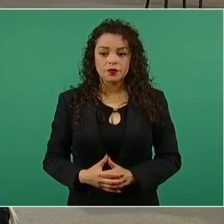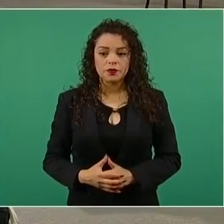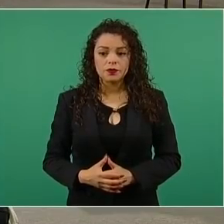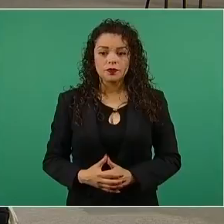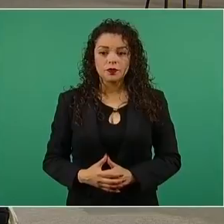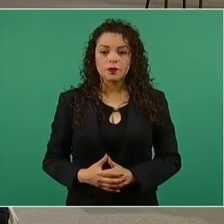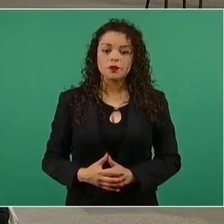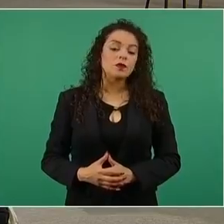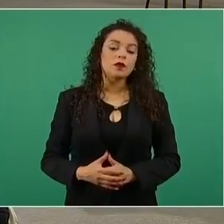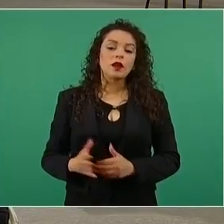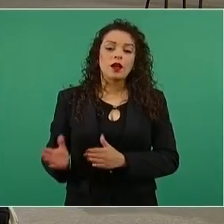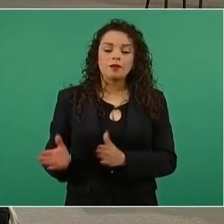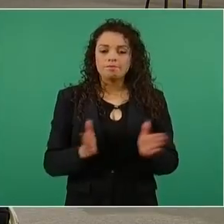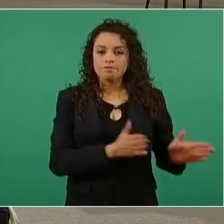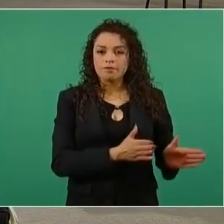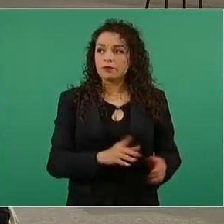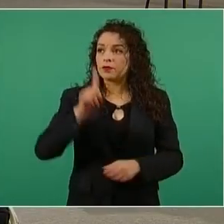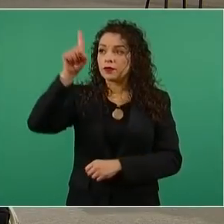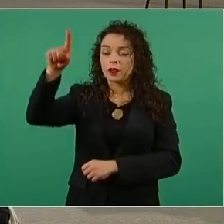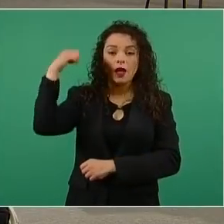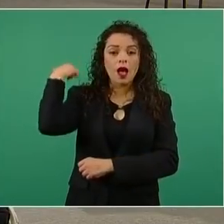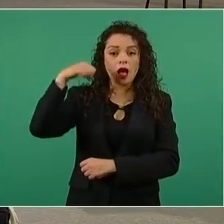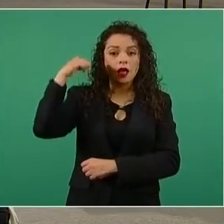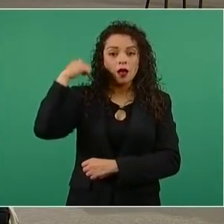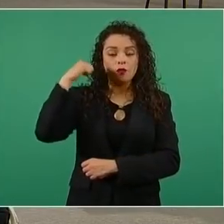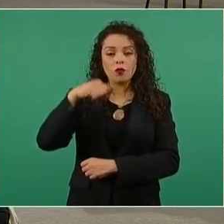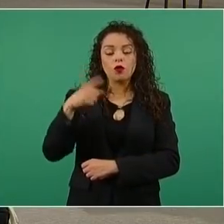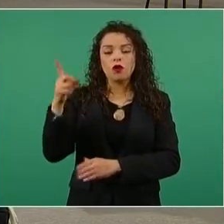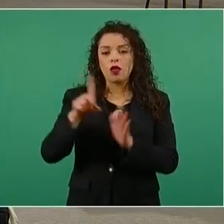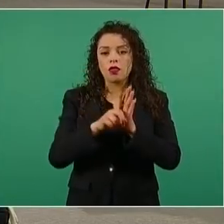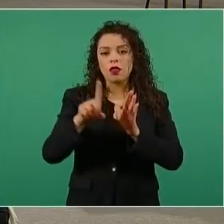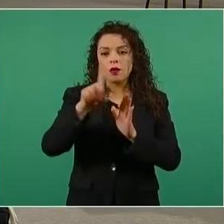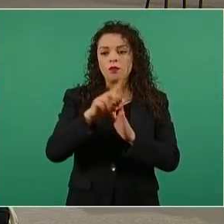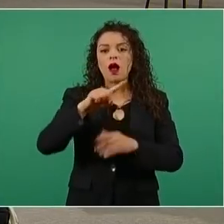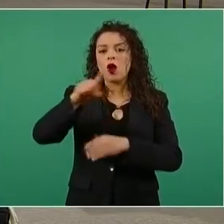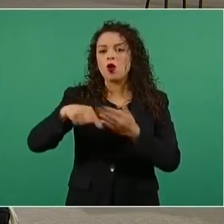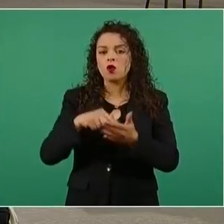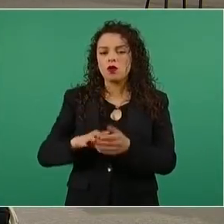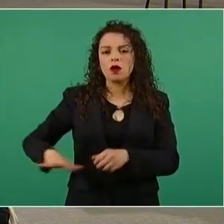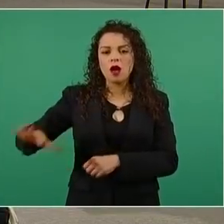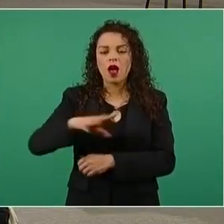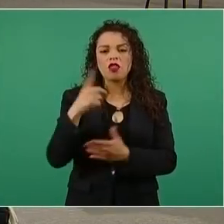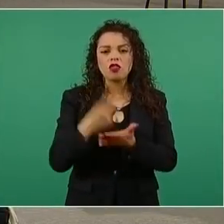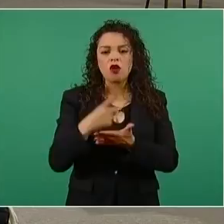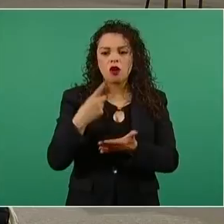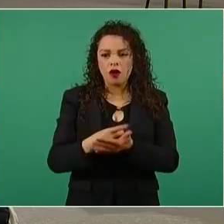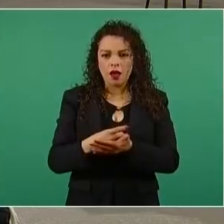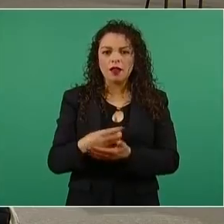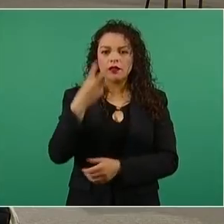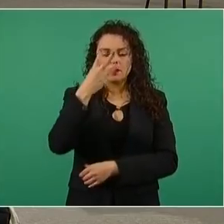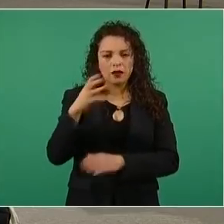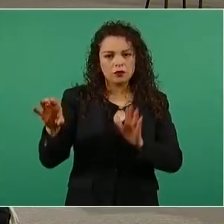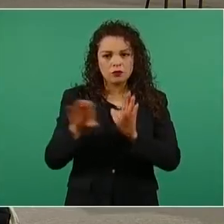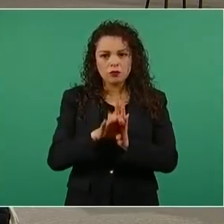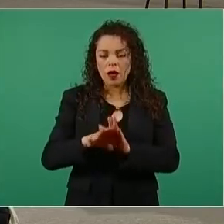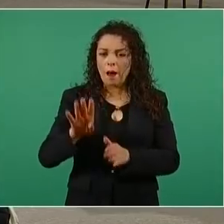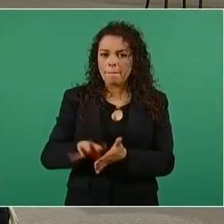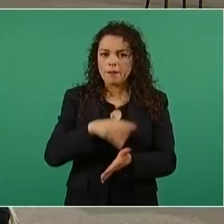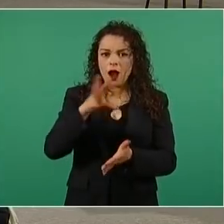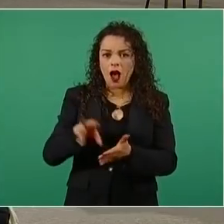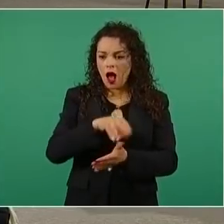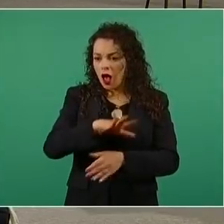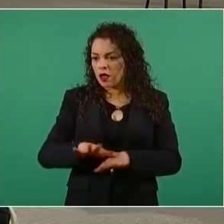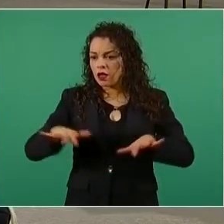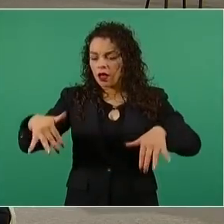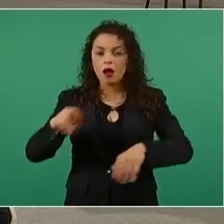Después tenemos un departamento en Acapulco, en la zona dorada, con 3 habitaciones, acceso a la playa, alberca, áreas verdes y vista